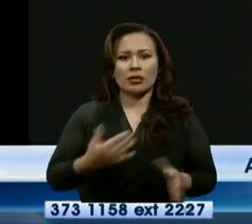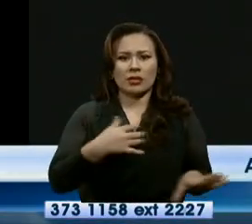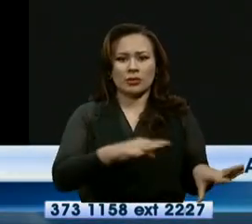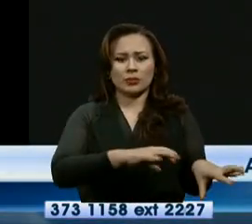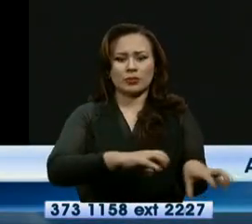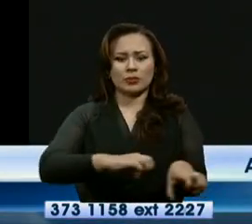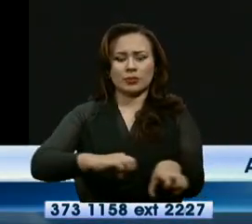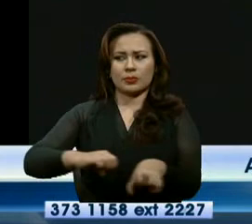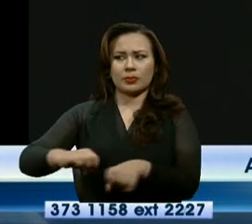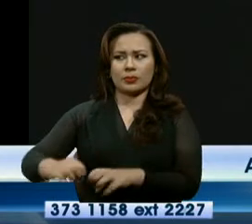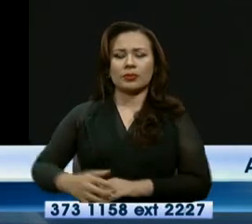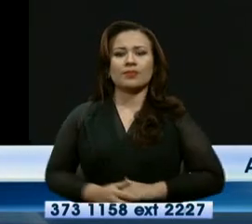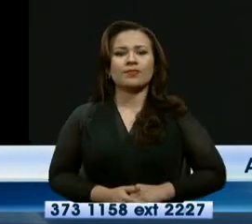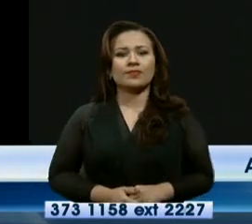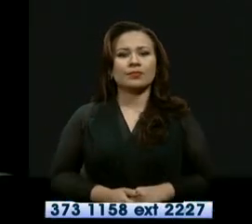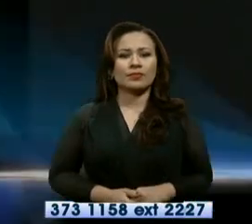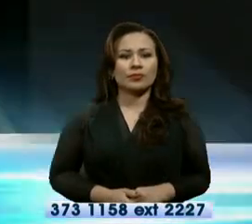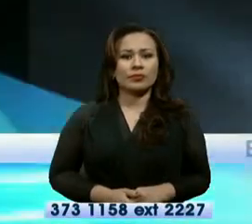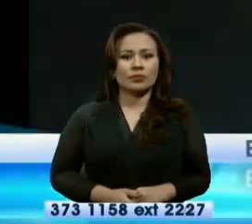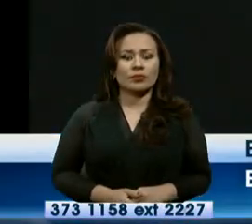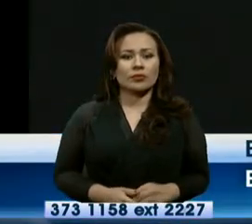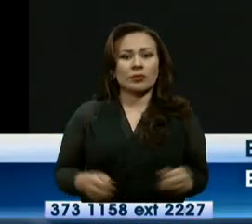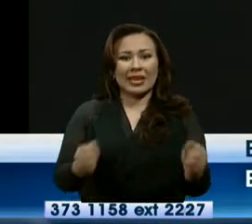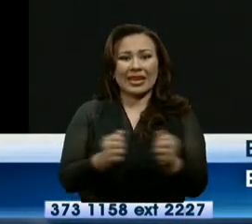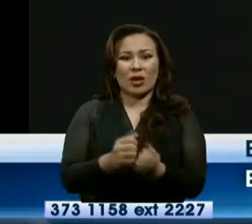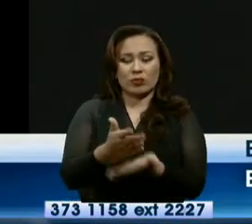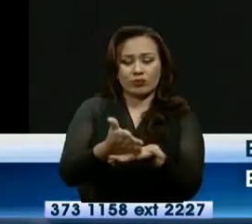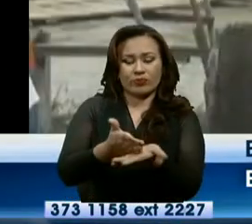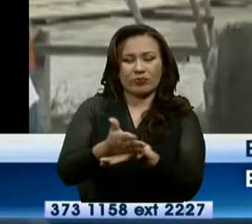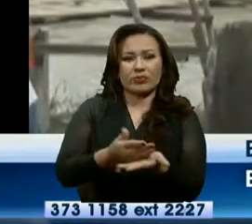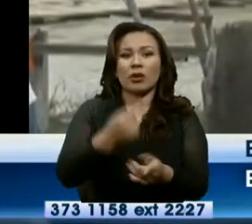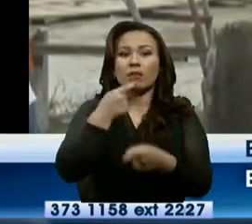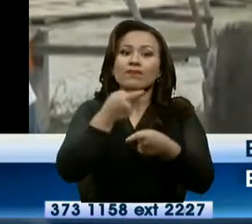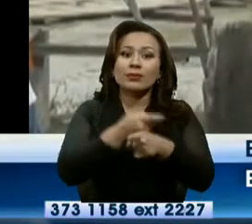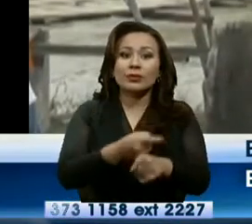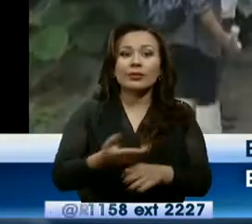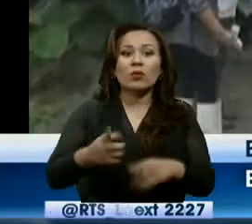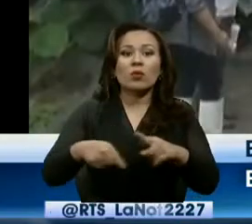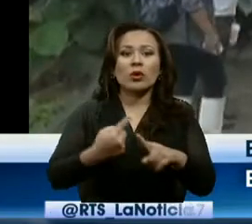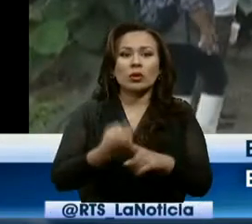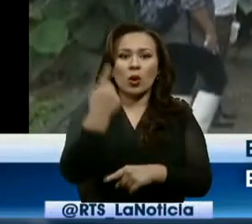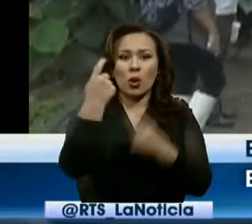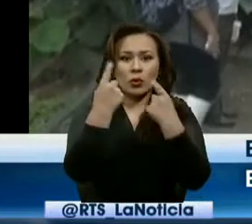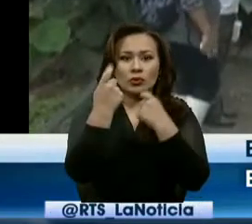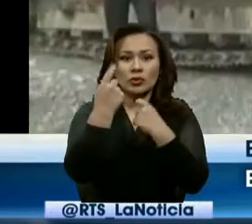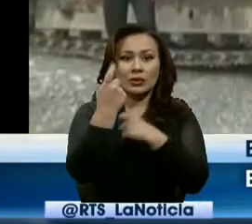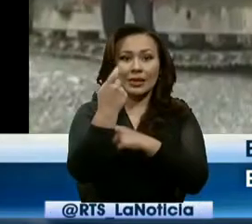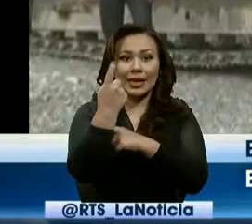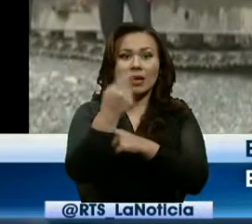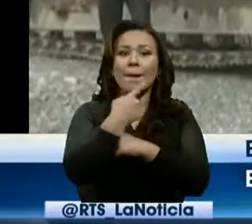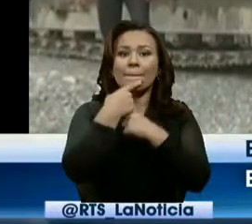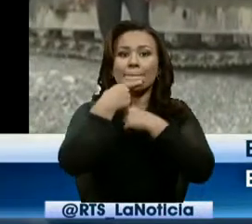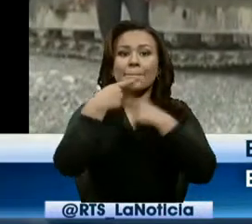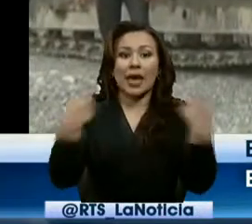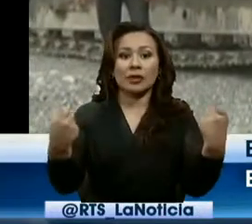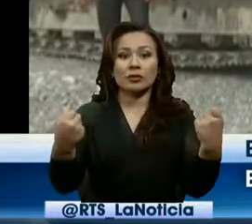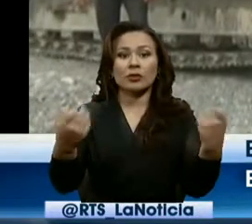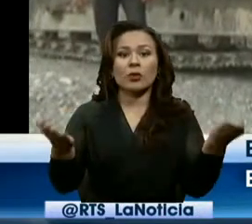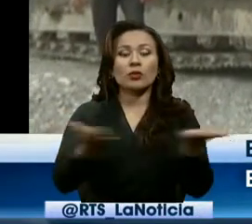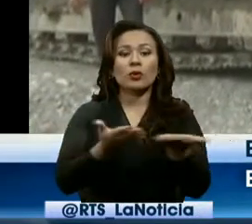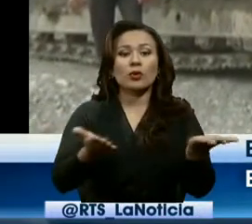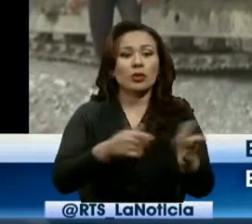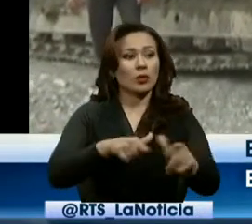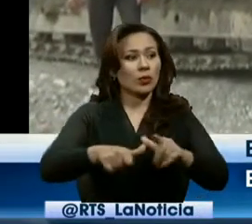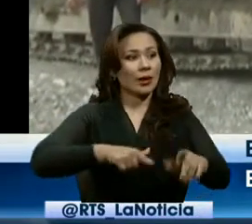volqueta y agredirle con la arma blanca. El caso se registró el pasado 11 de marzo en el Cantón Ventanas, cuando José Luis